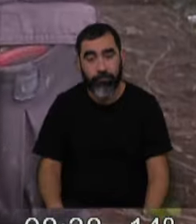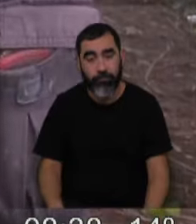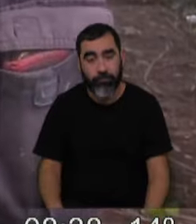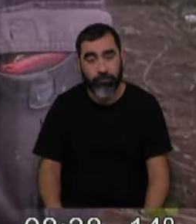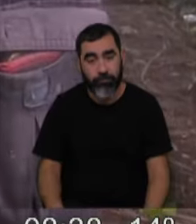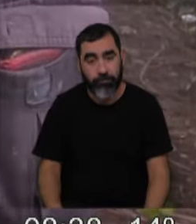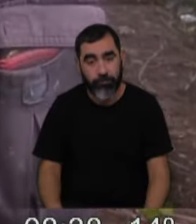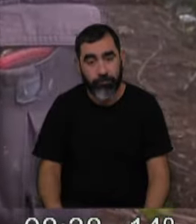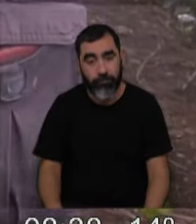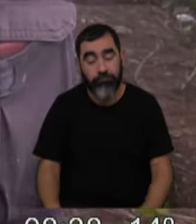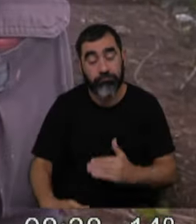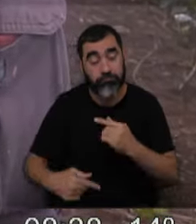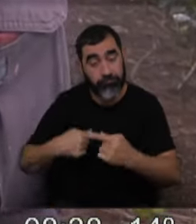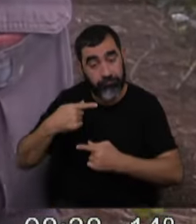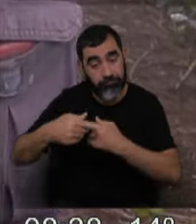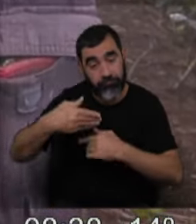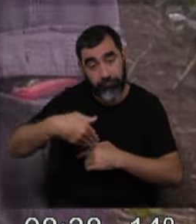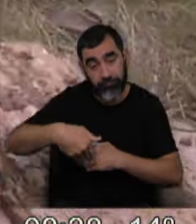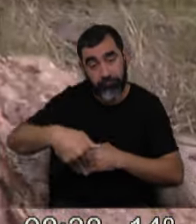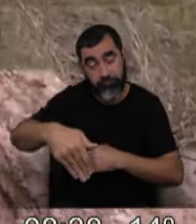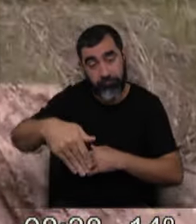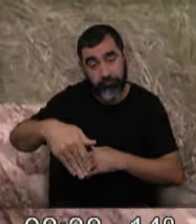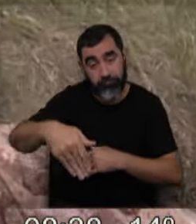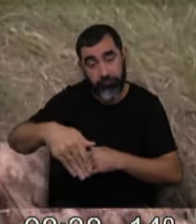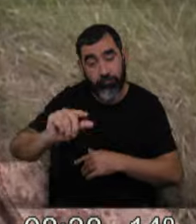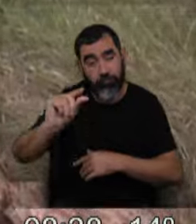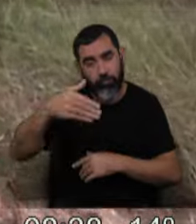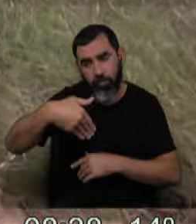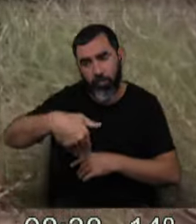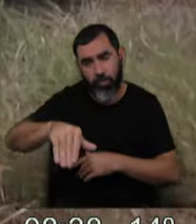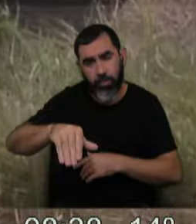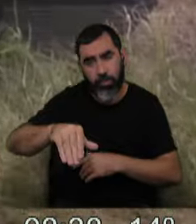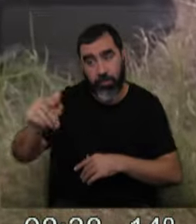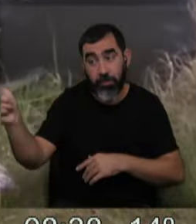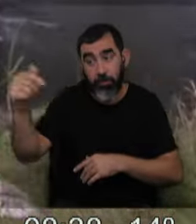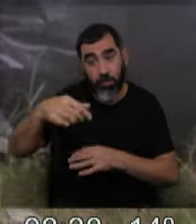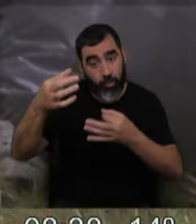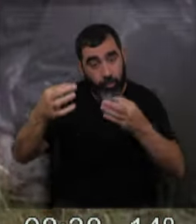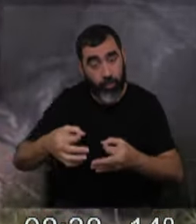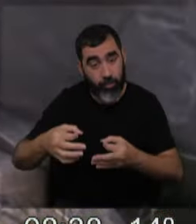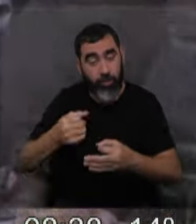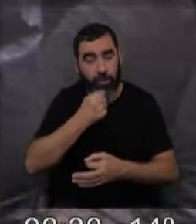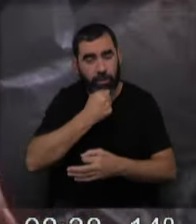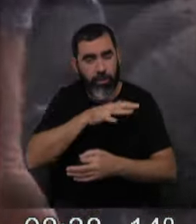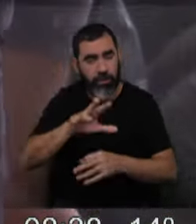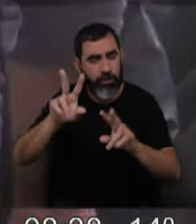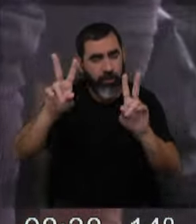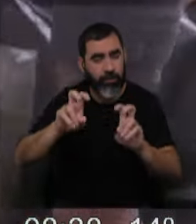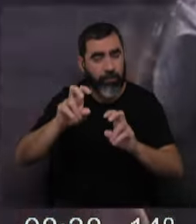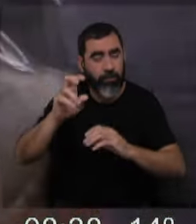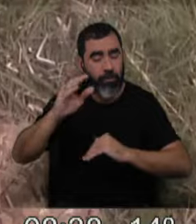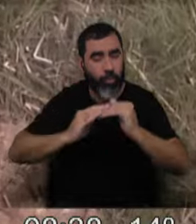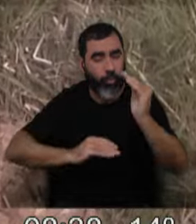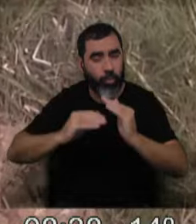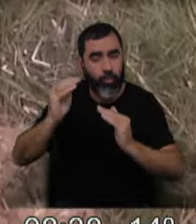dando. Consecutivamente, al poco tiempo aparecieron ellos con la historia de consultorio en la